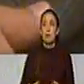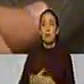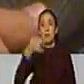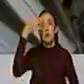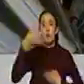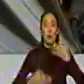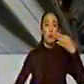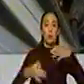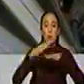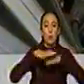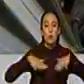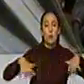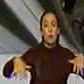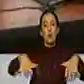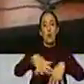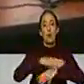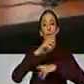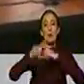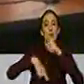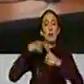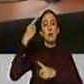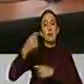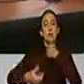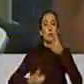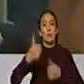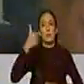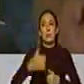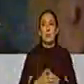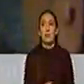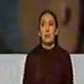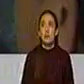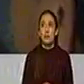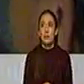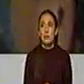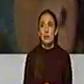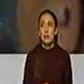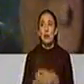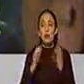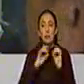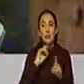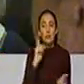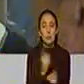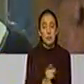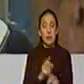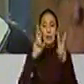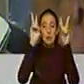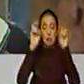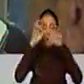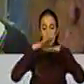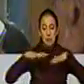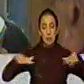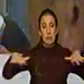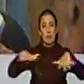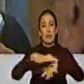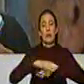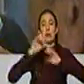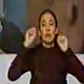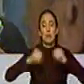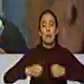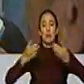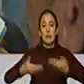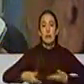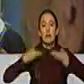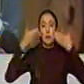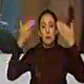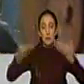se presenta a poco más de un año de las próximas elecciones presidenciales. Y no por temas meramente electorales políticos, ya pensando en cómo se va a conformar o